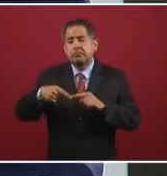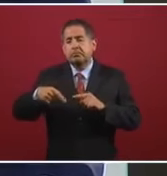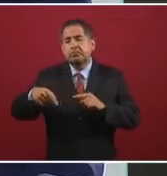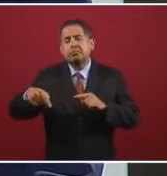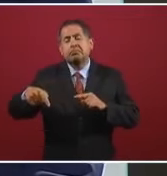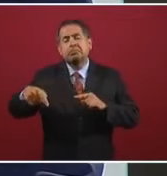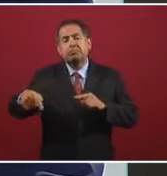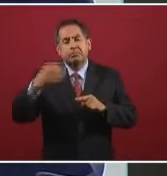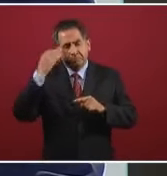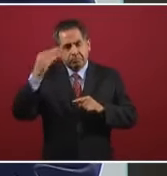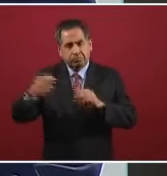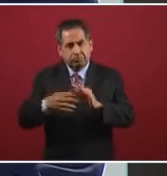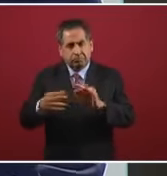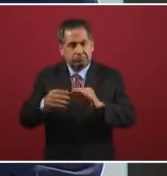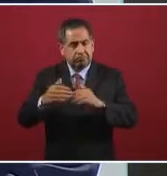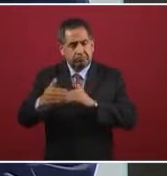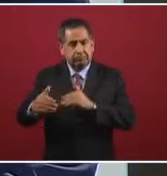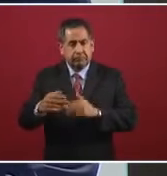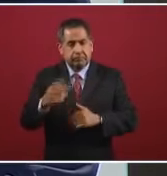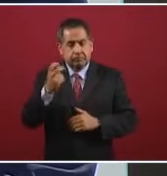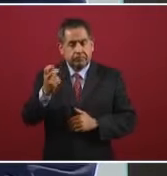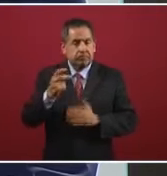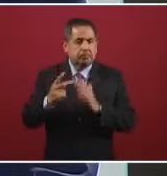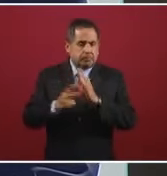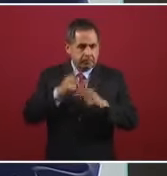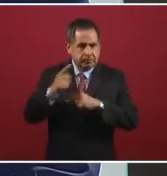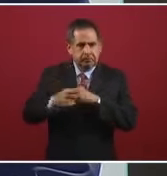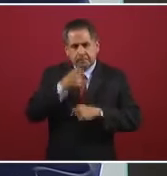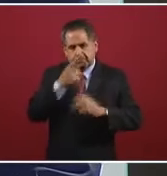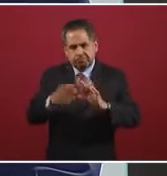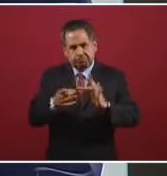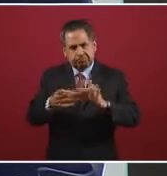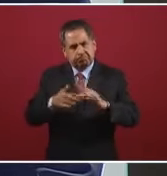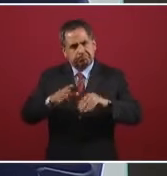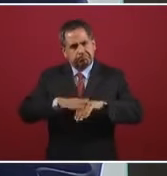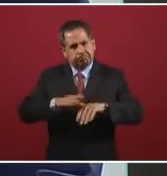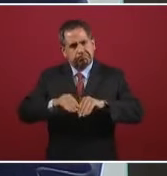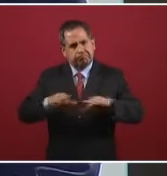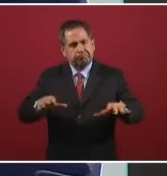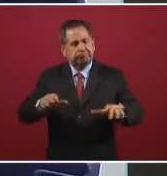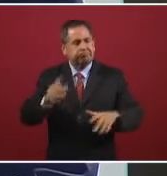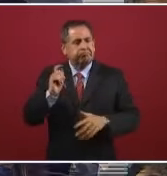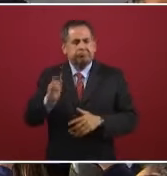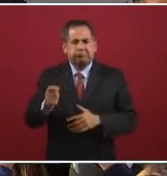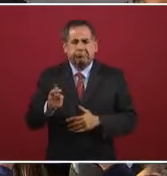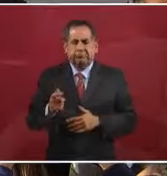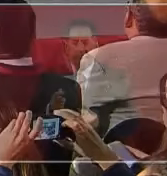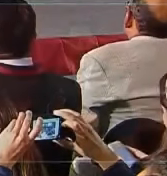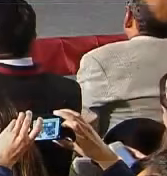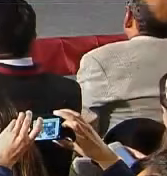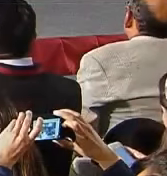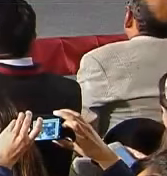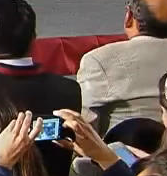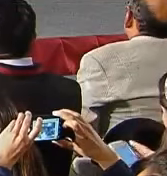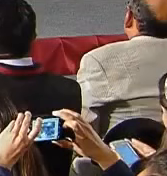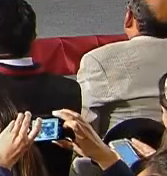gente. Entonces, por eso estoy repitiendo de que ya no es lo mismo.